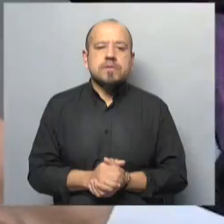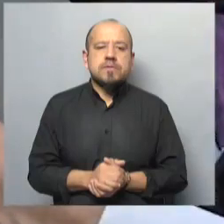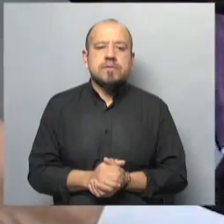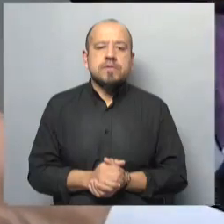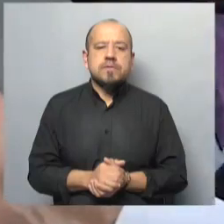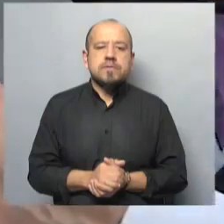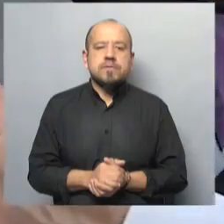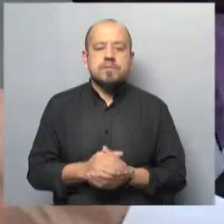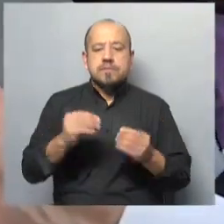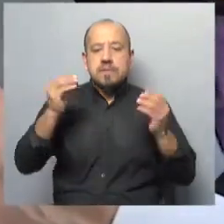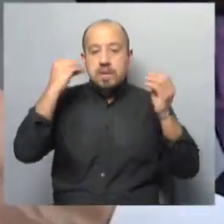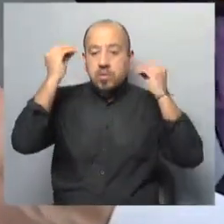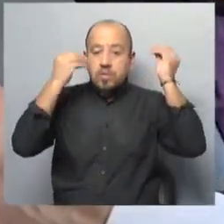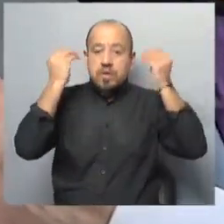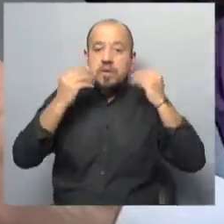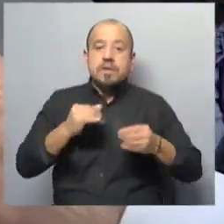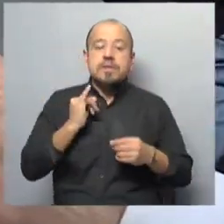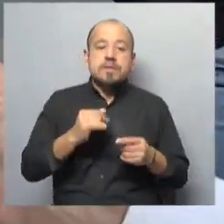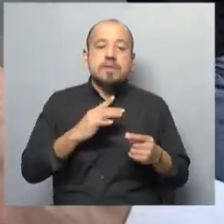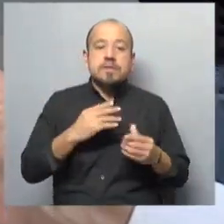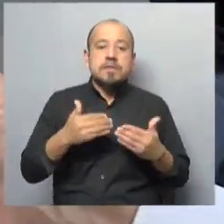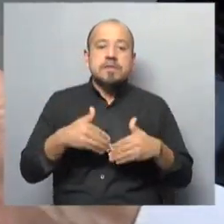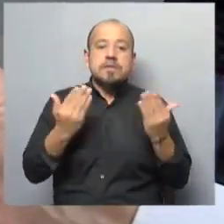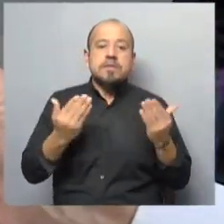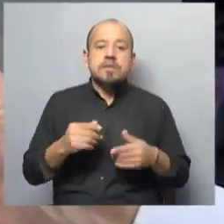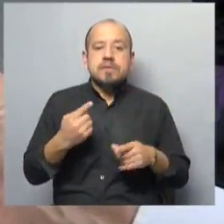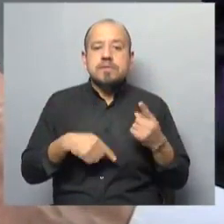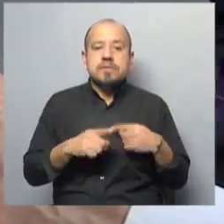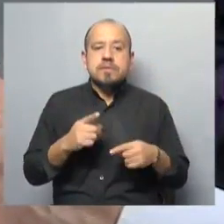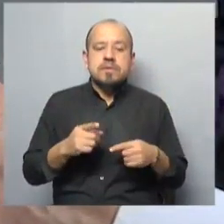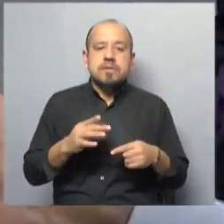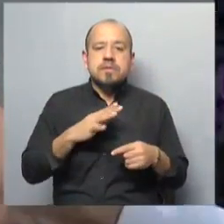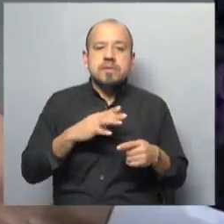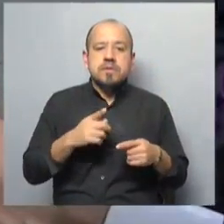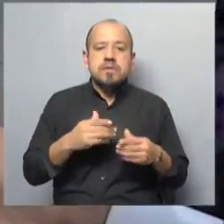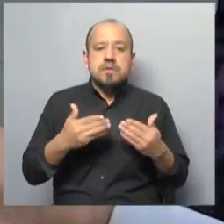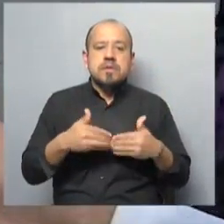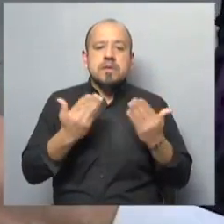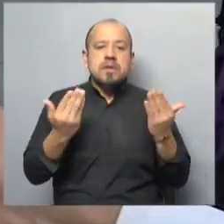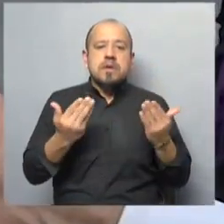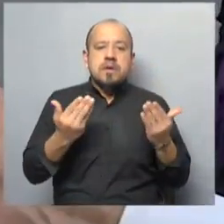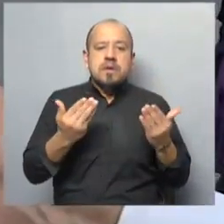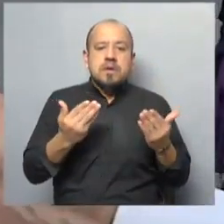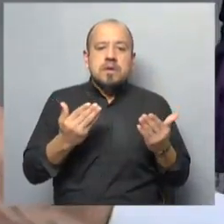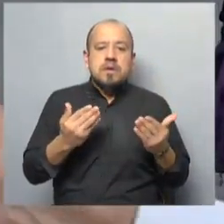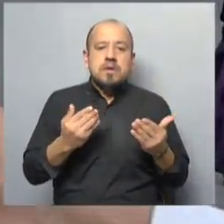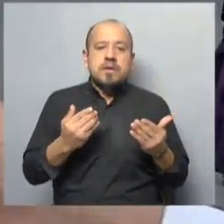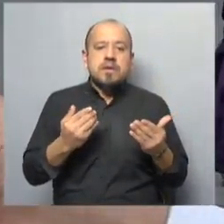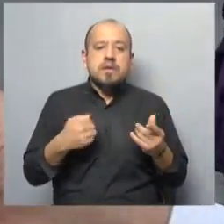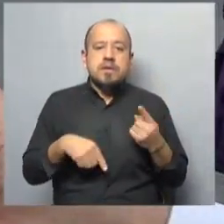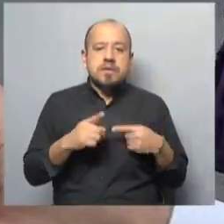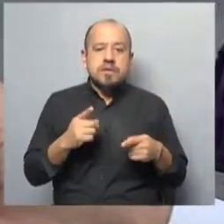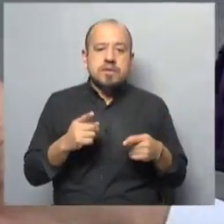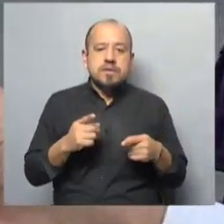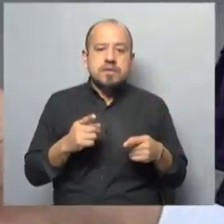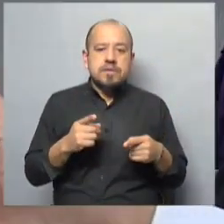Me preocupa, creo que es muy grave, pero creo que es grave realmente, pero